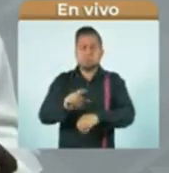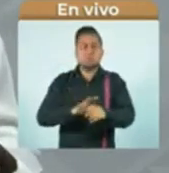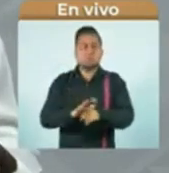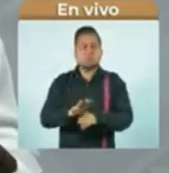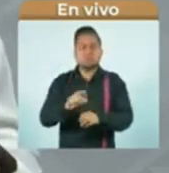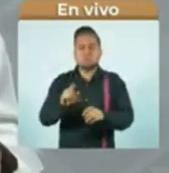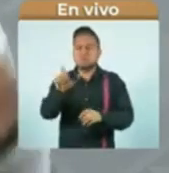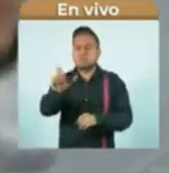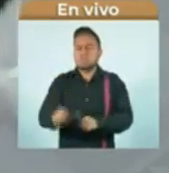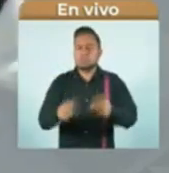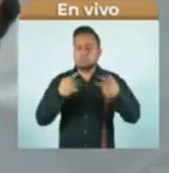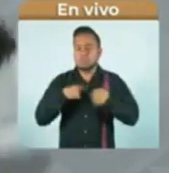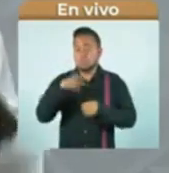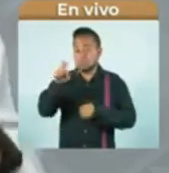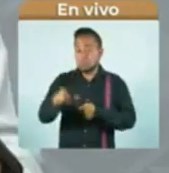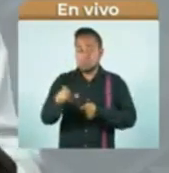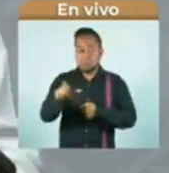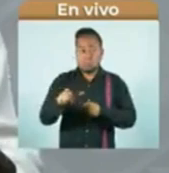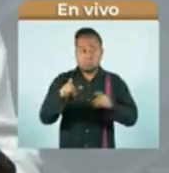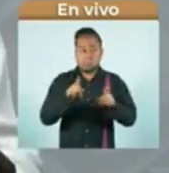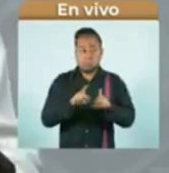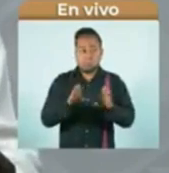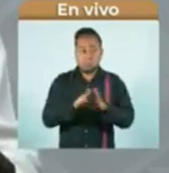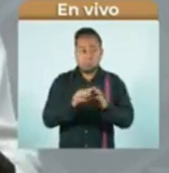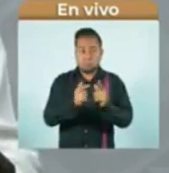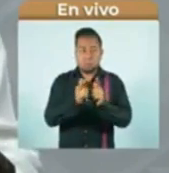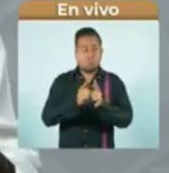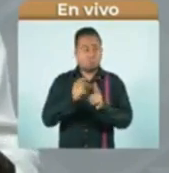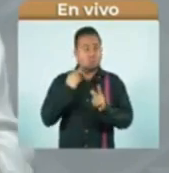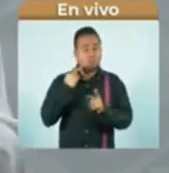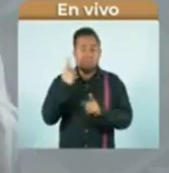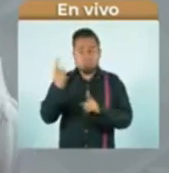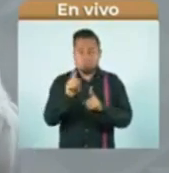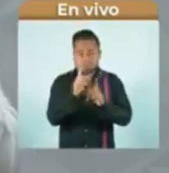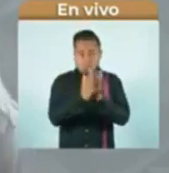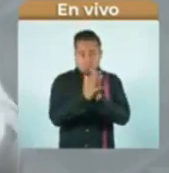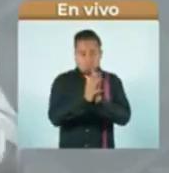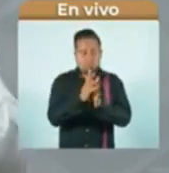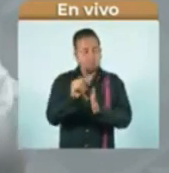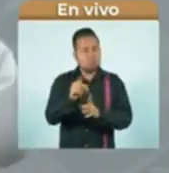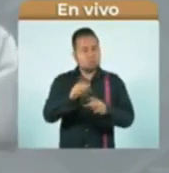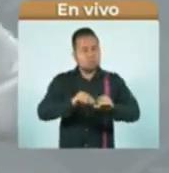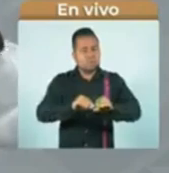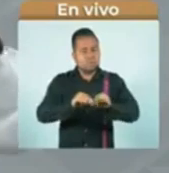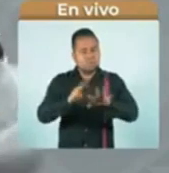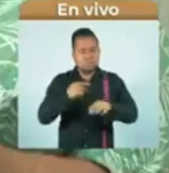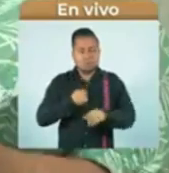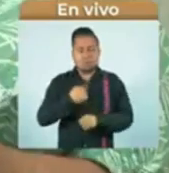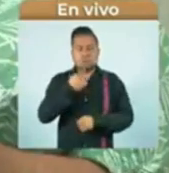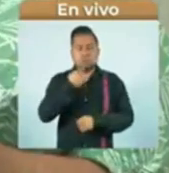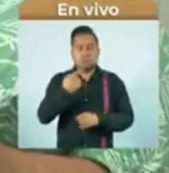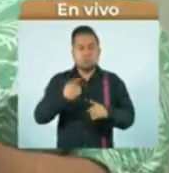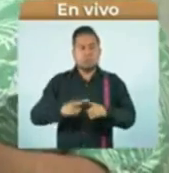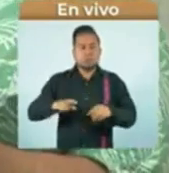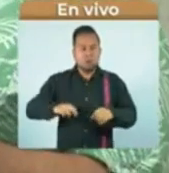una persona en particular estaba en un cártel inmobiliario. Fue muy claro y muy puntual el